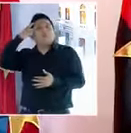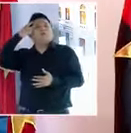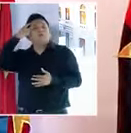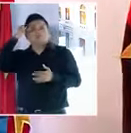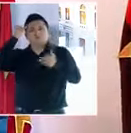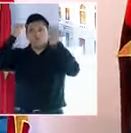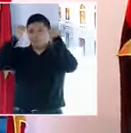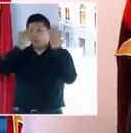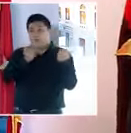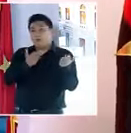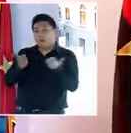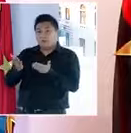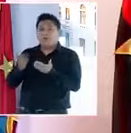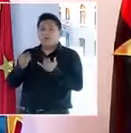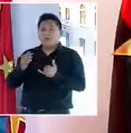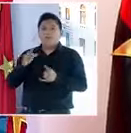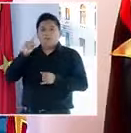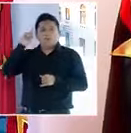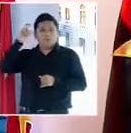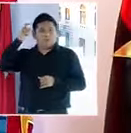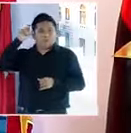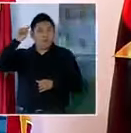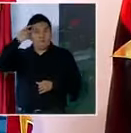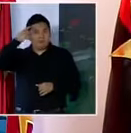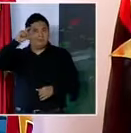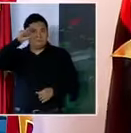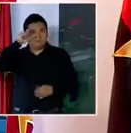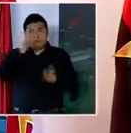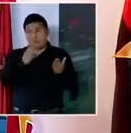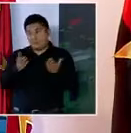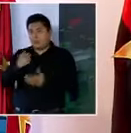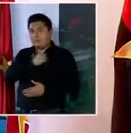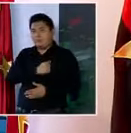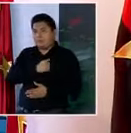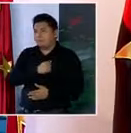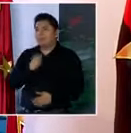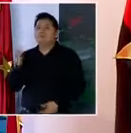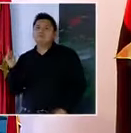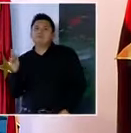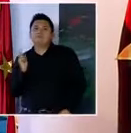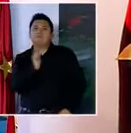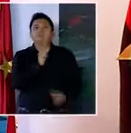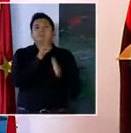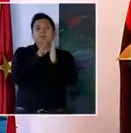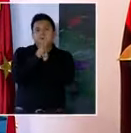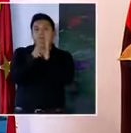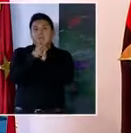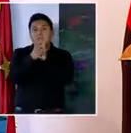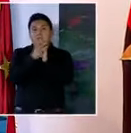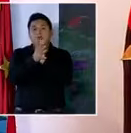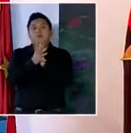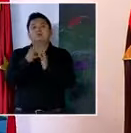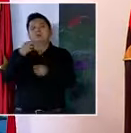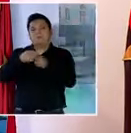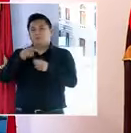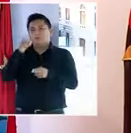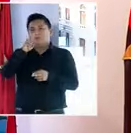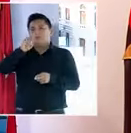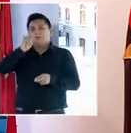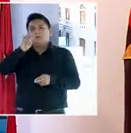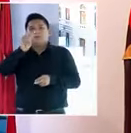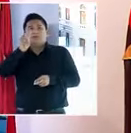mano del mandatario regional. A continuación, le doy paso al señor gobernador Silvano Serrano Guerrero para que extienda